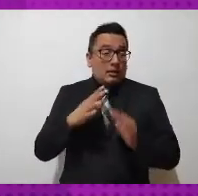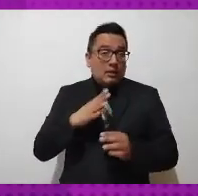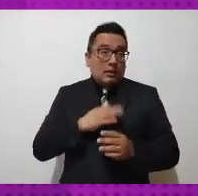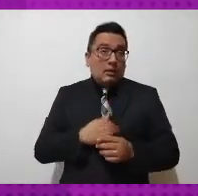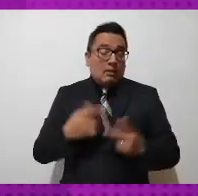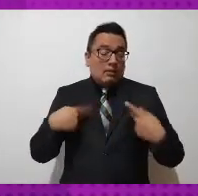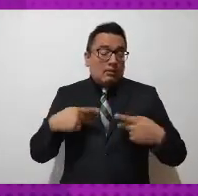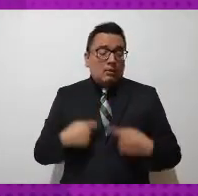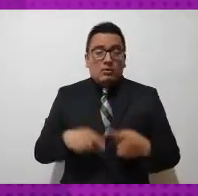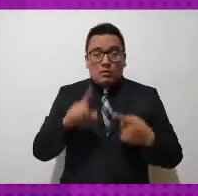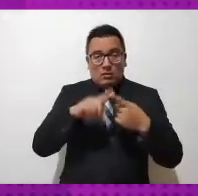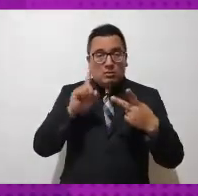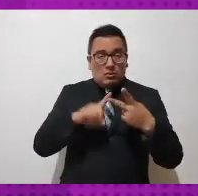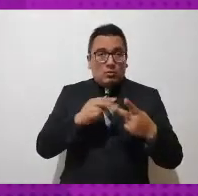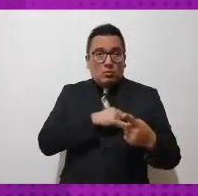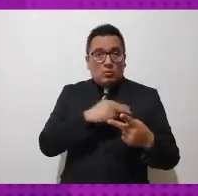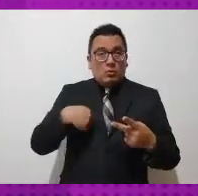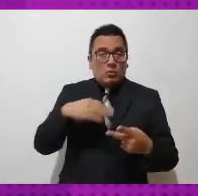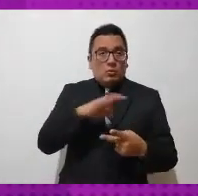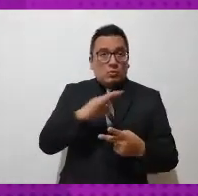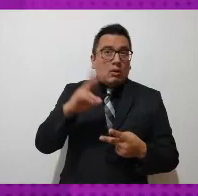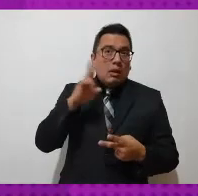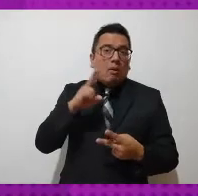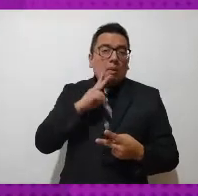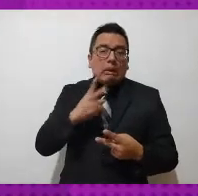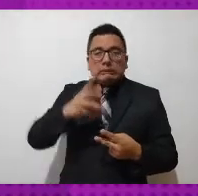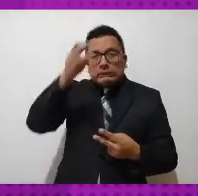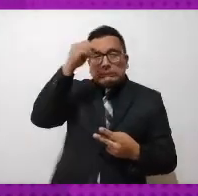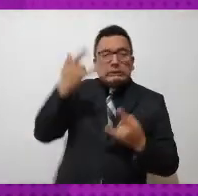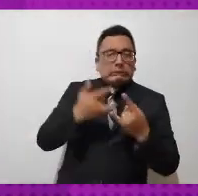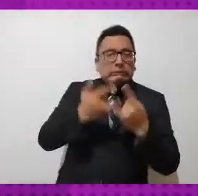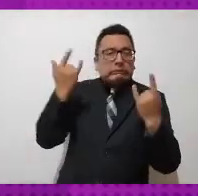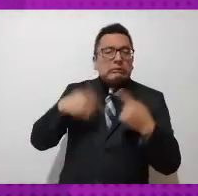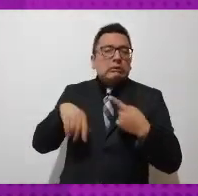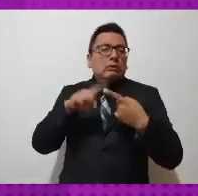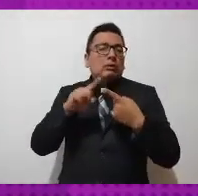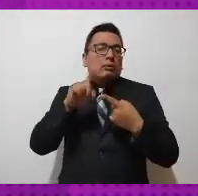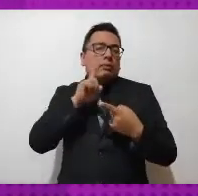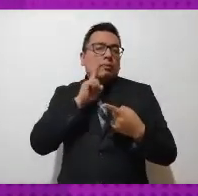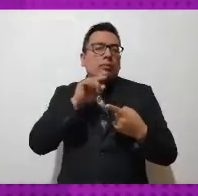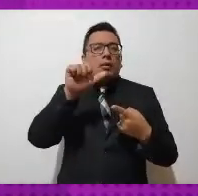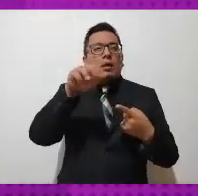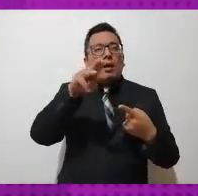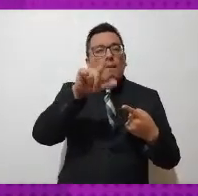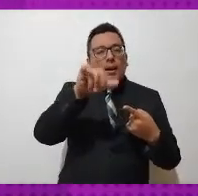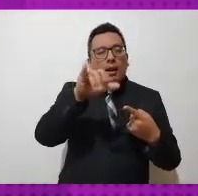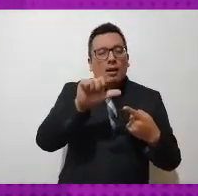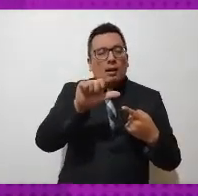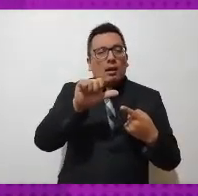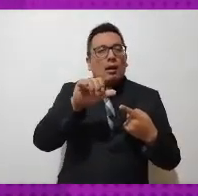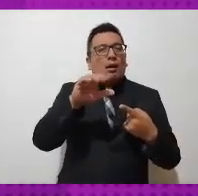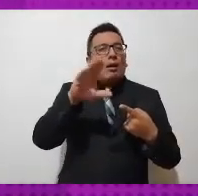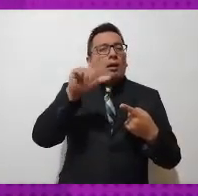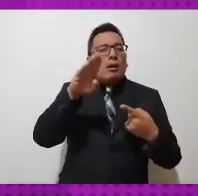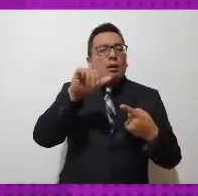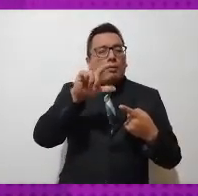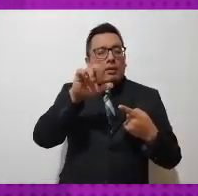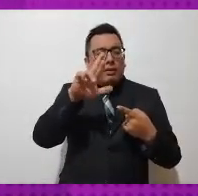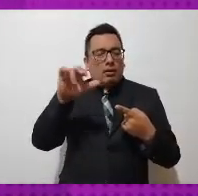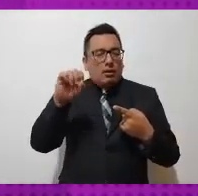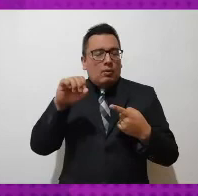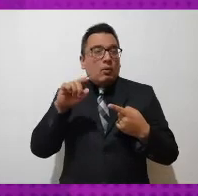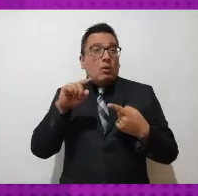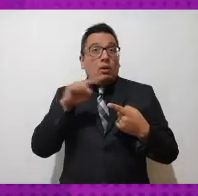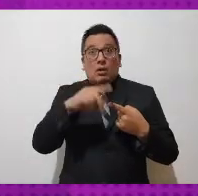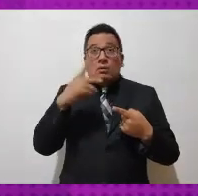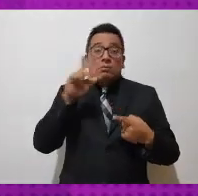existen dos personajes sobre los cuales podemos adentrarnos en la historia. La primera es Amalia González Caballero de Castillo Ledón. Fue una mujer con